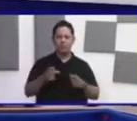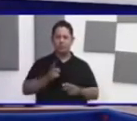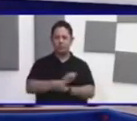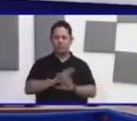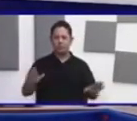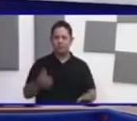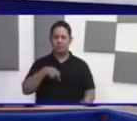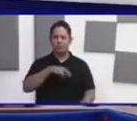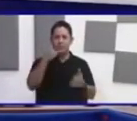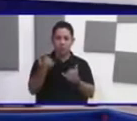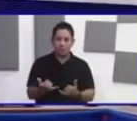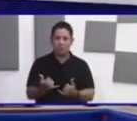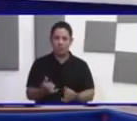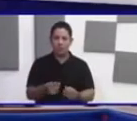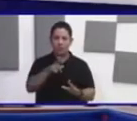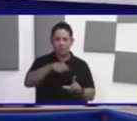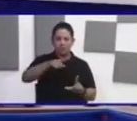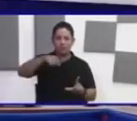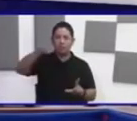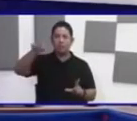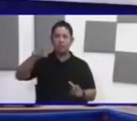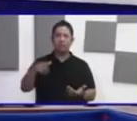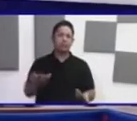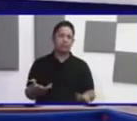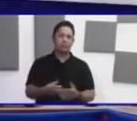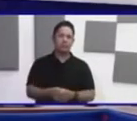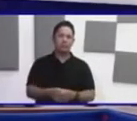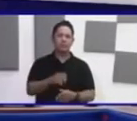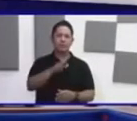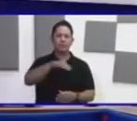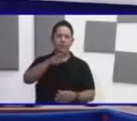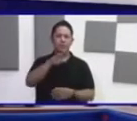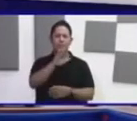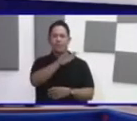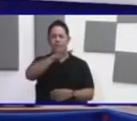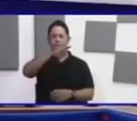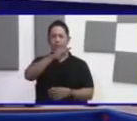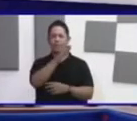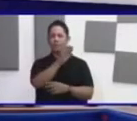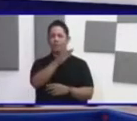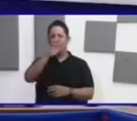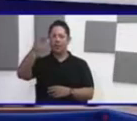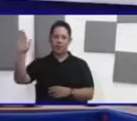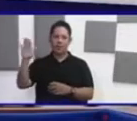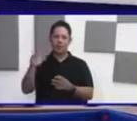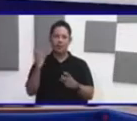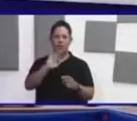la enfermedad, sobre todo en el interior del país, Barranquilla. El caso de Medellín es sorprendente, lo de